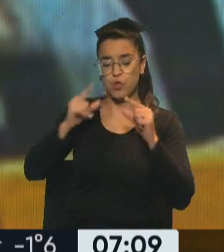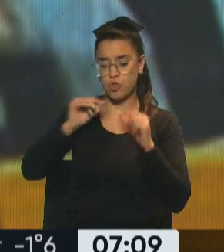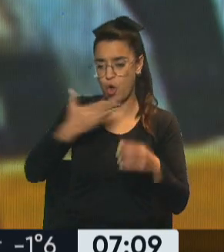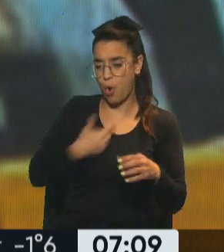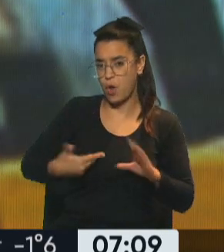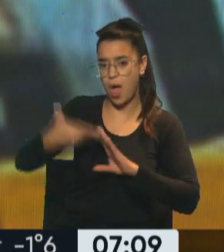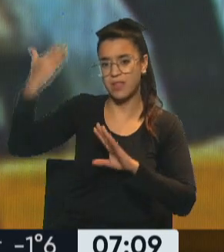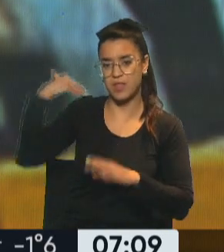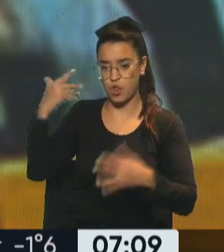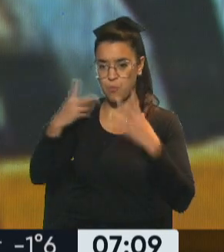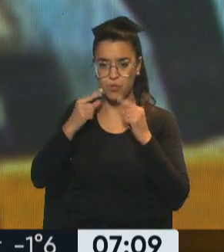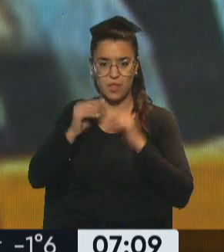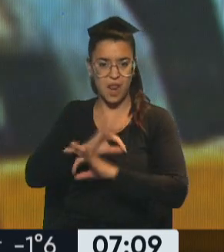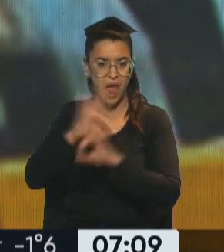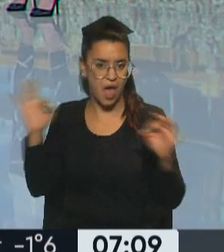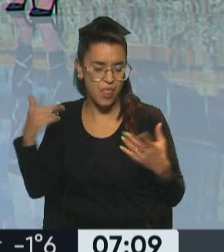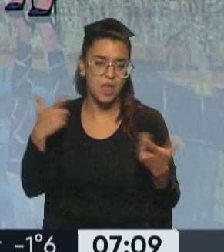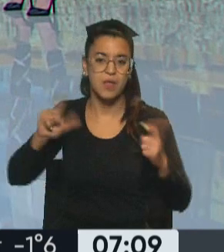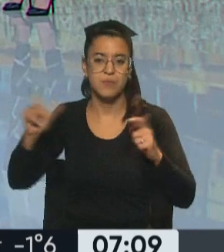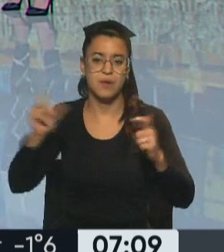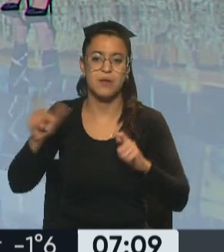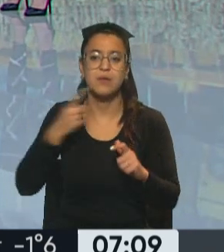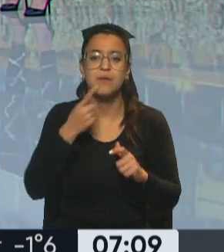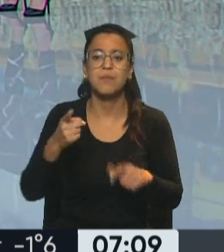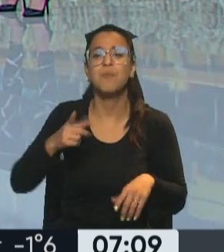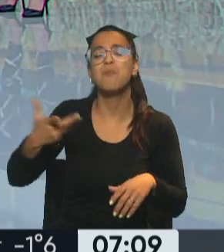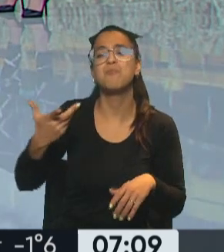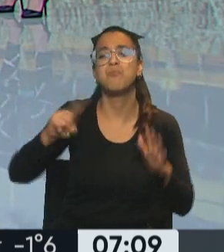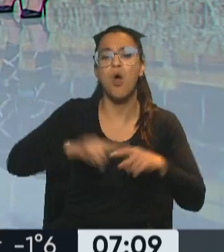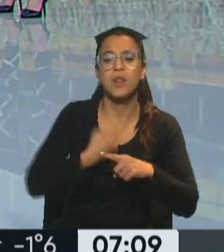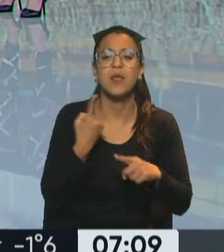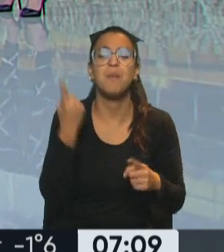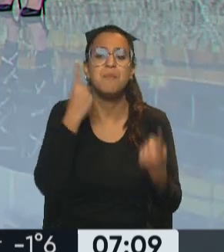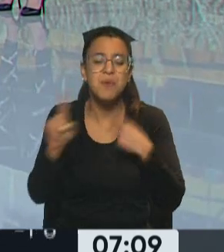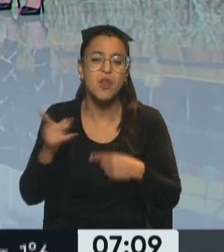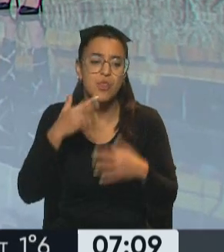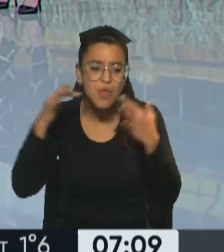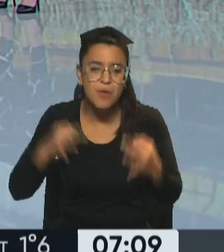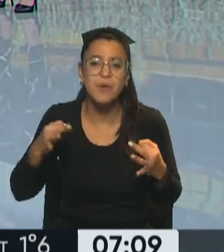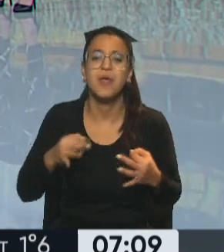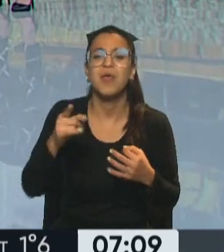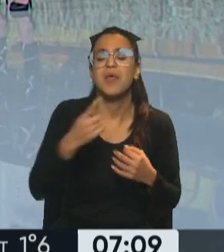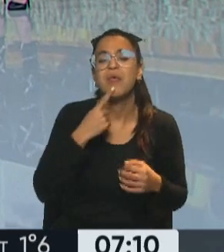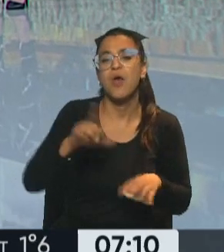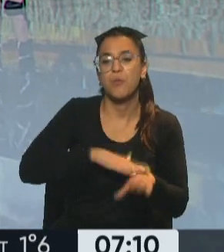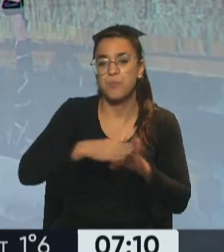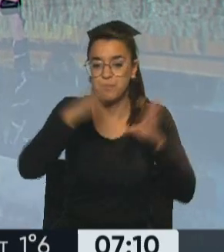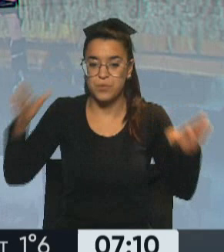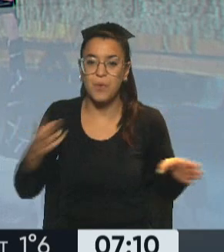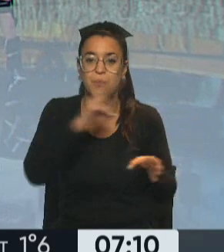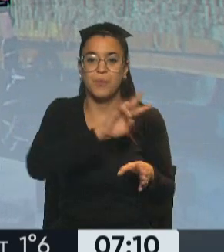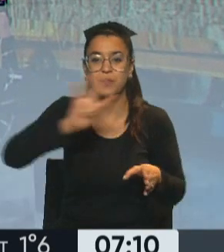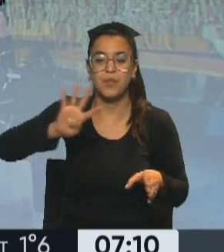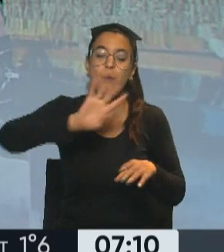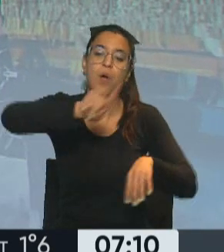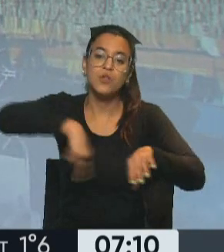anterior, también para marcar esa distinción política que ya la podemos analizar. Pero lo cierto es que va a ser durante 24 horas un cese